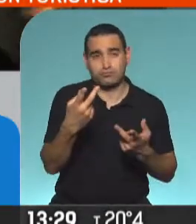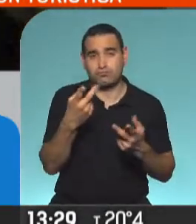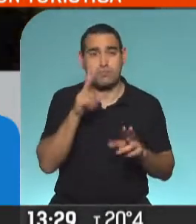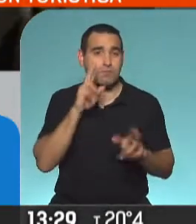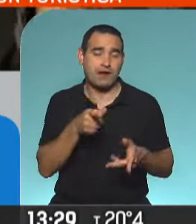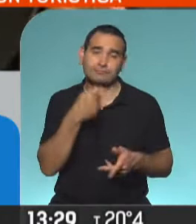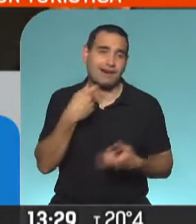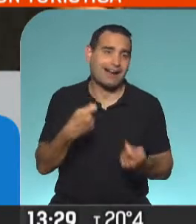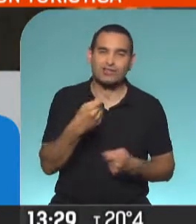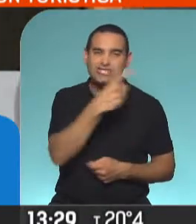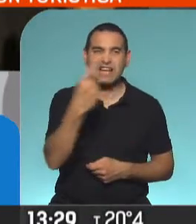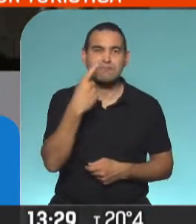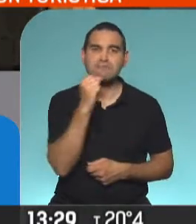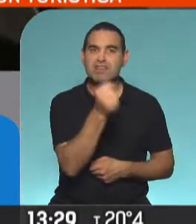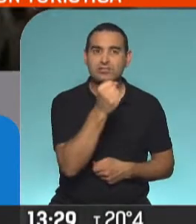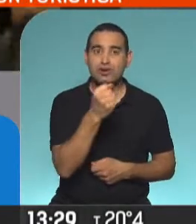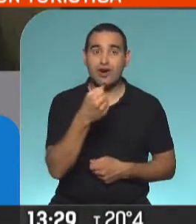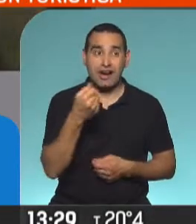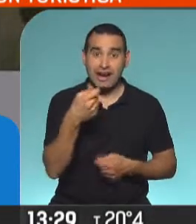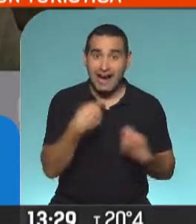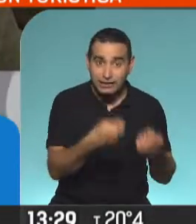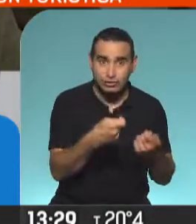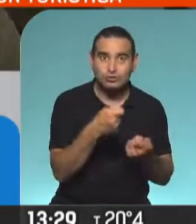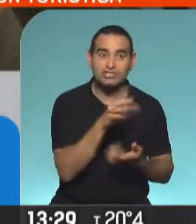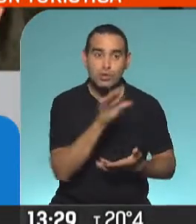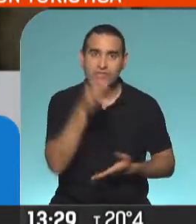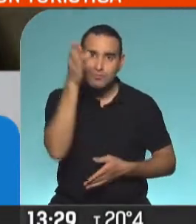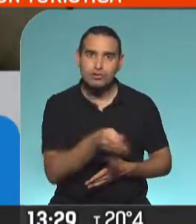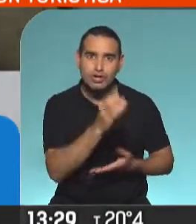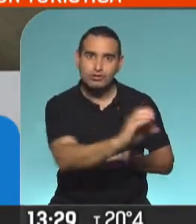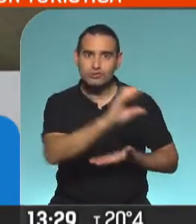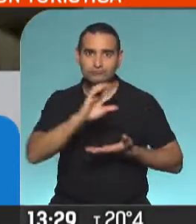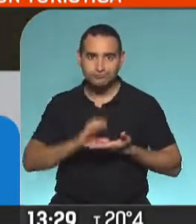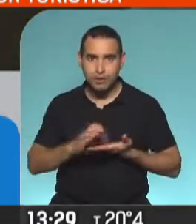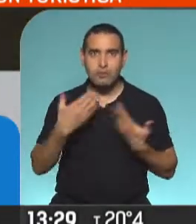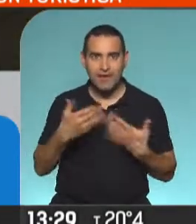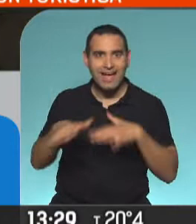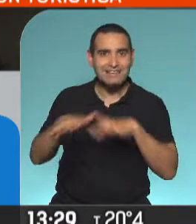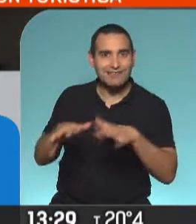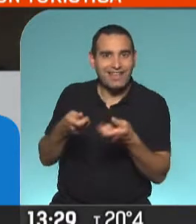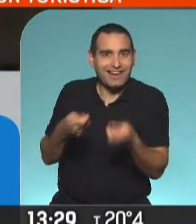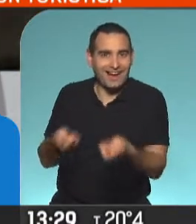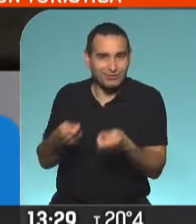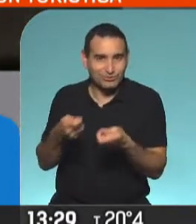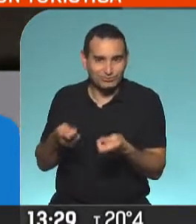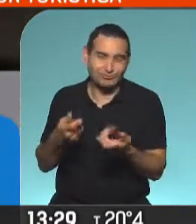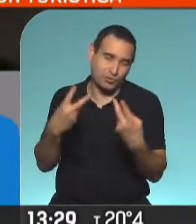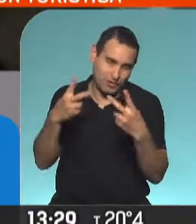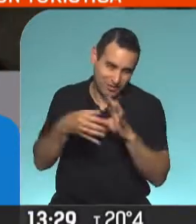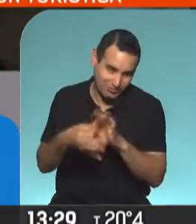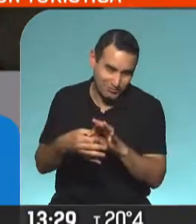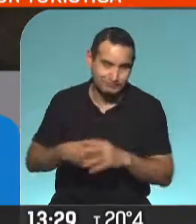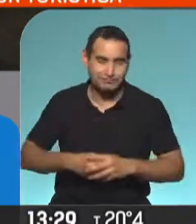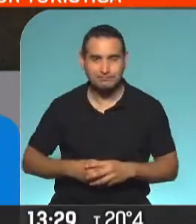gastó 100.000 pesos, va a poder utilizar ese 50% en cualquiera de las actividades vinculadas a la actividad turística.